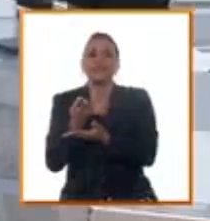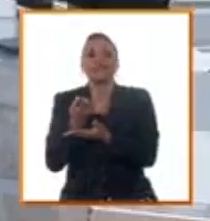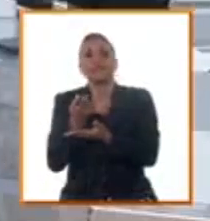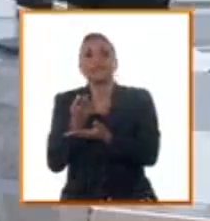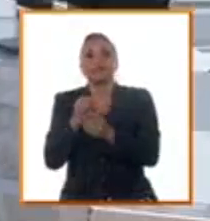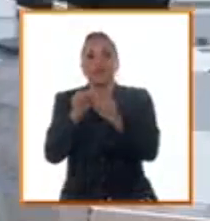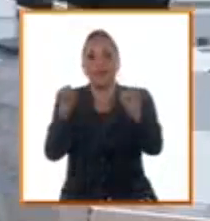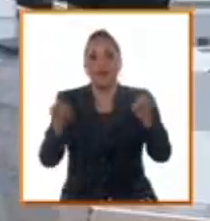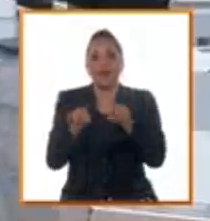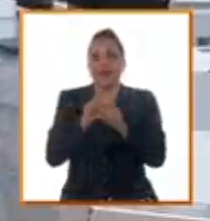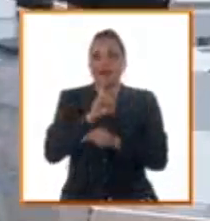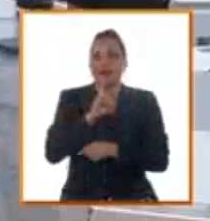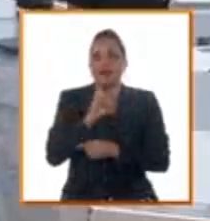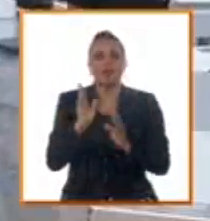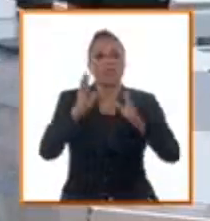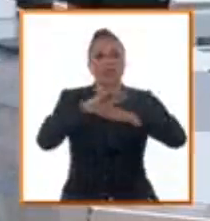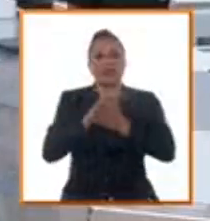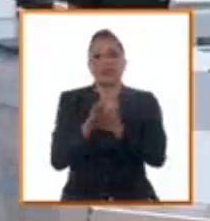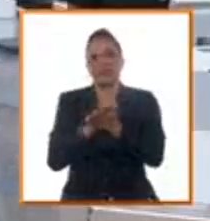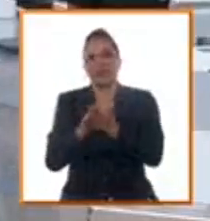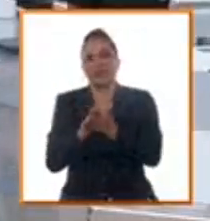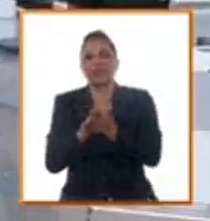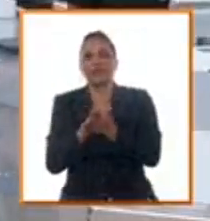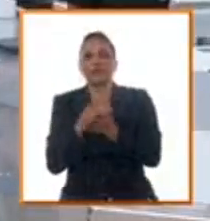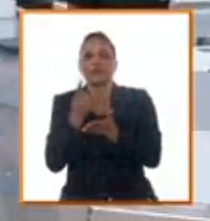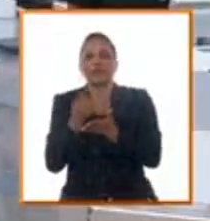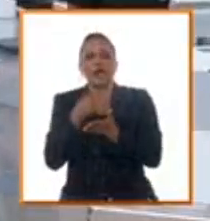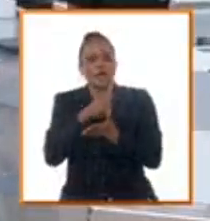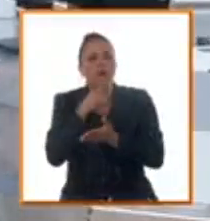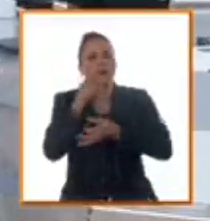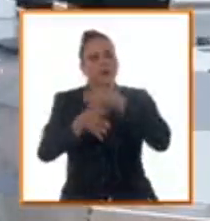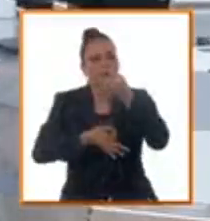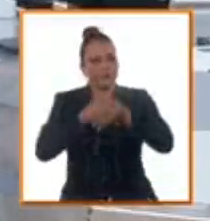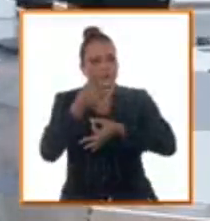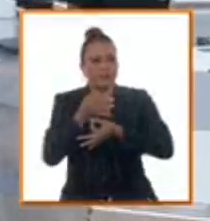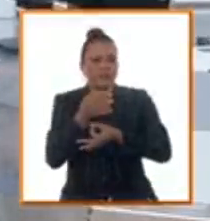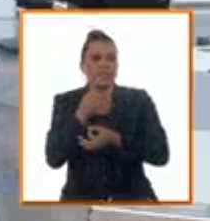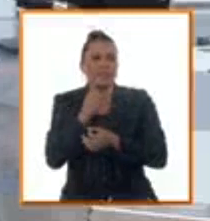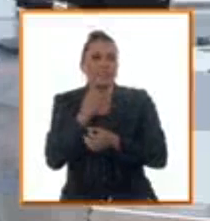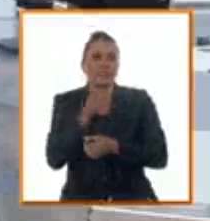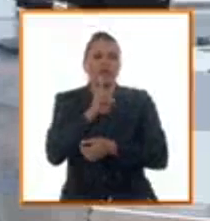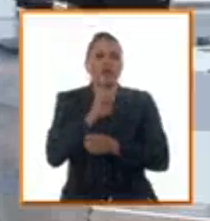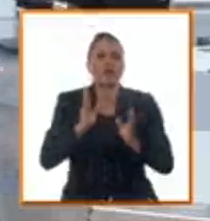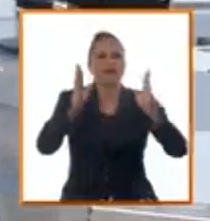embalses y sin esta situación previa. ¿Qué hubiera pasado?